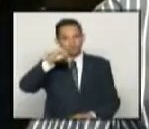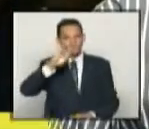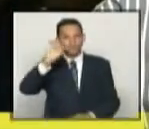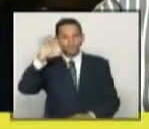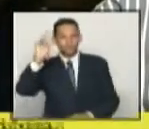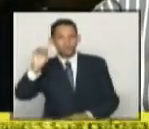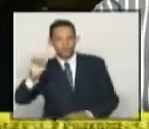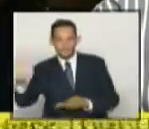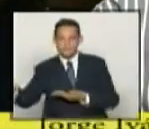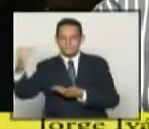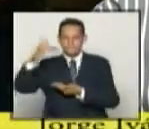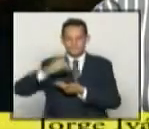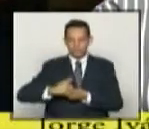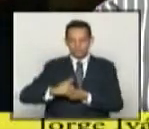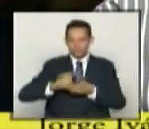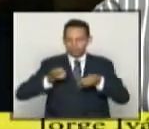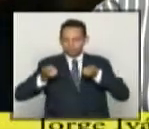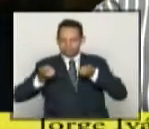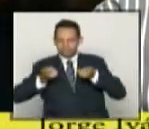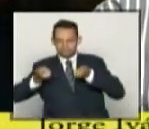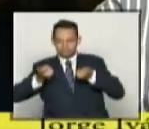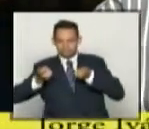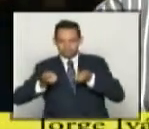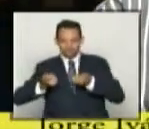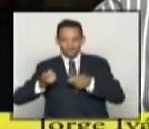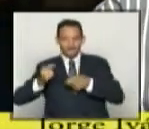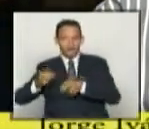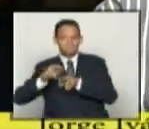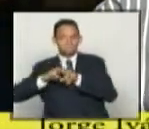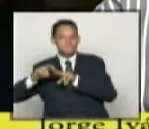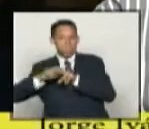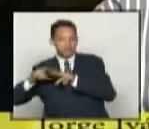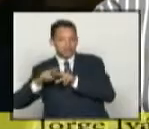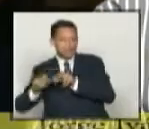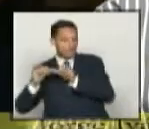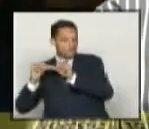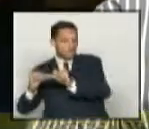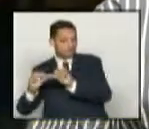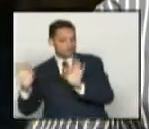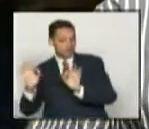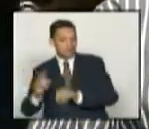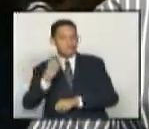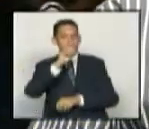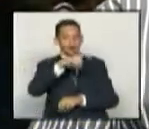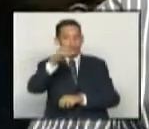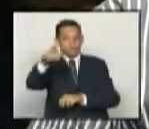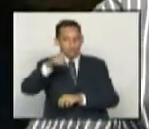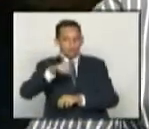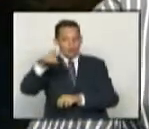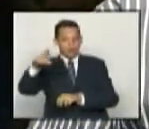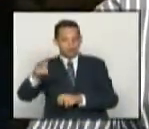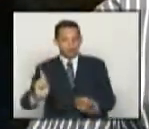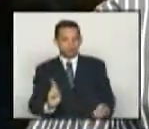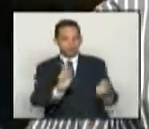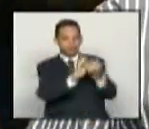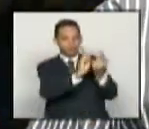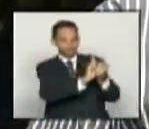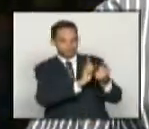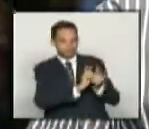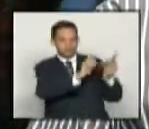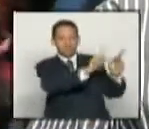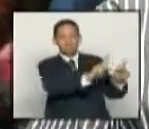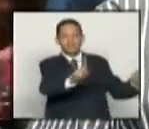de venir y descentralizar la administración. Este encuentro de la prosperidad, pues inicialmente motiva mucho